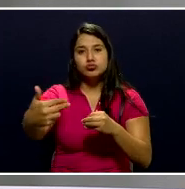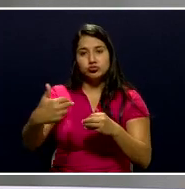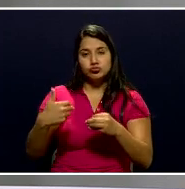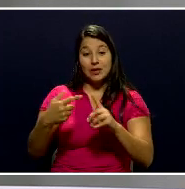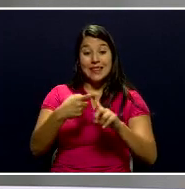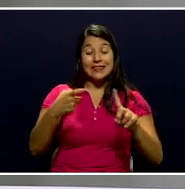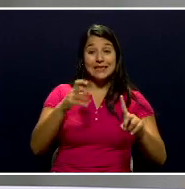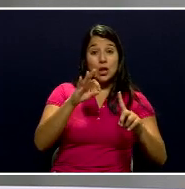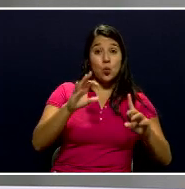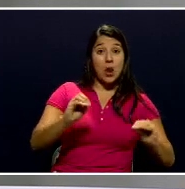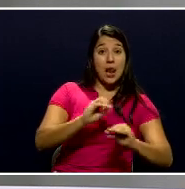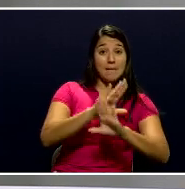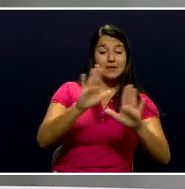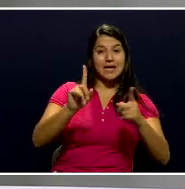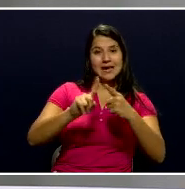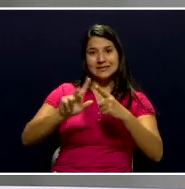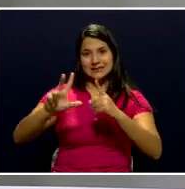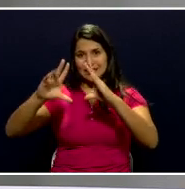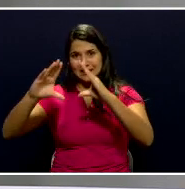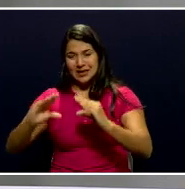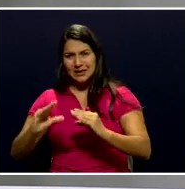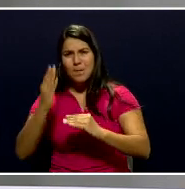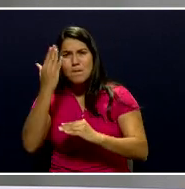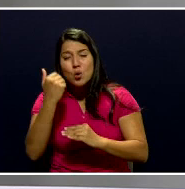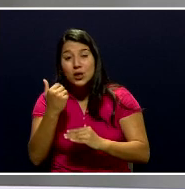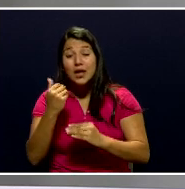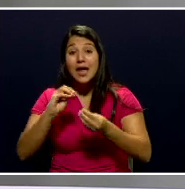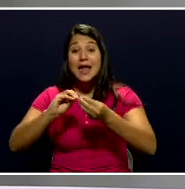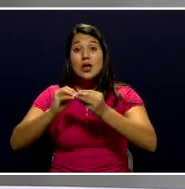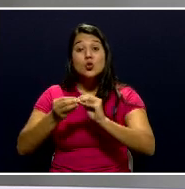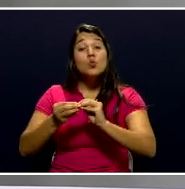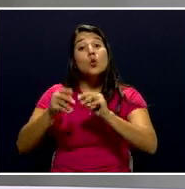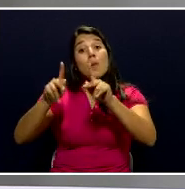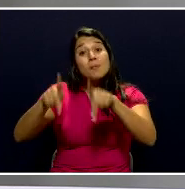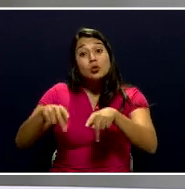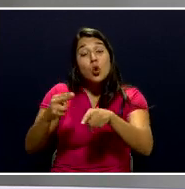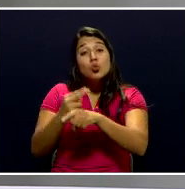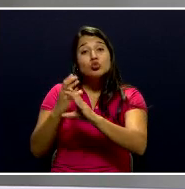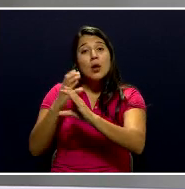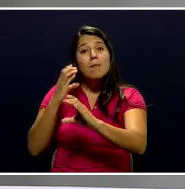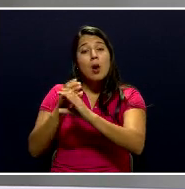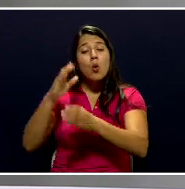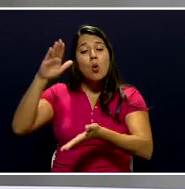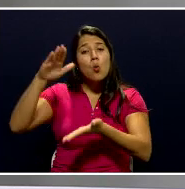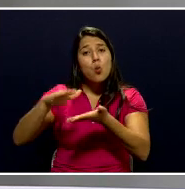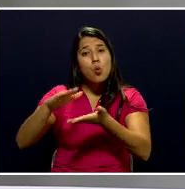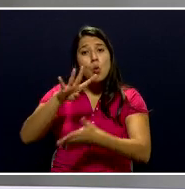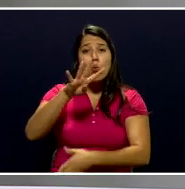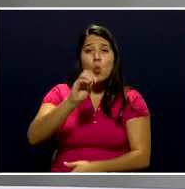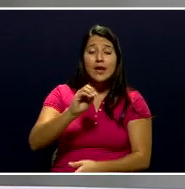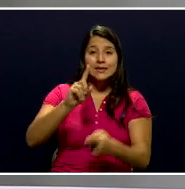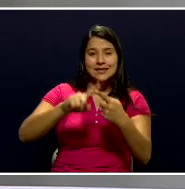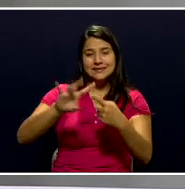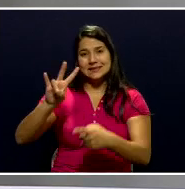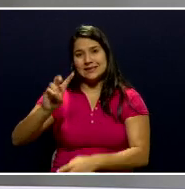la tarde, porque la cantidad de usuarios ha bajado entre un 40 y un